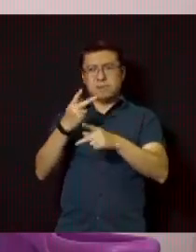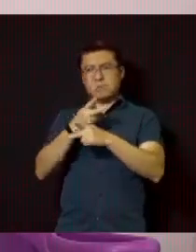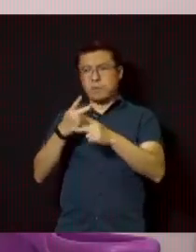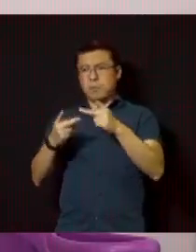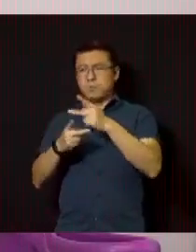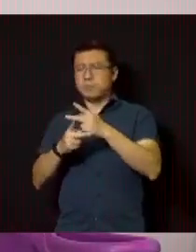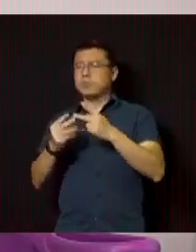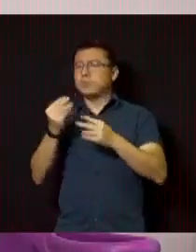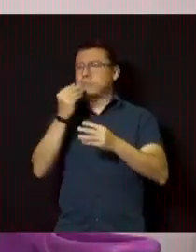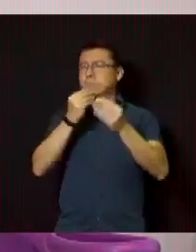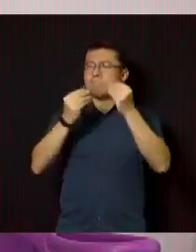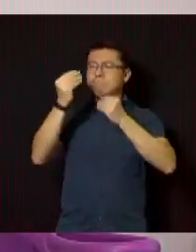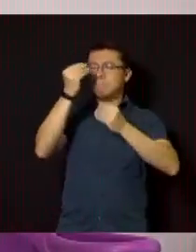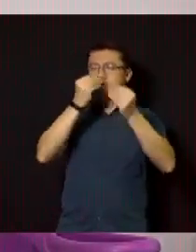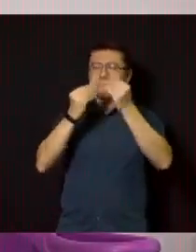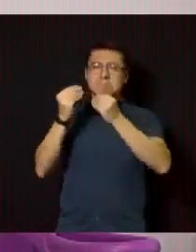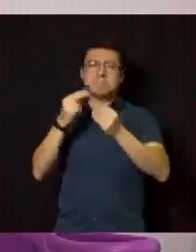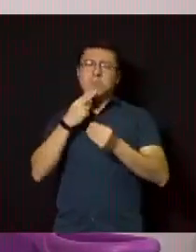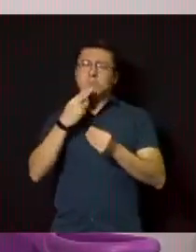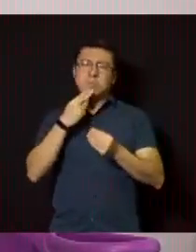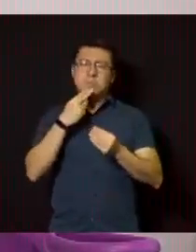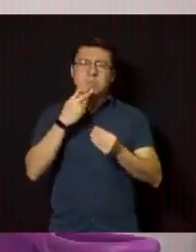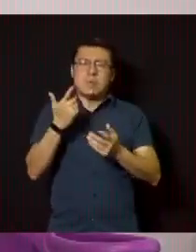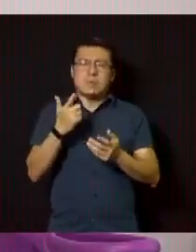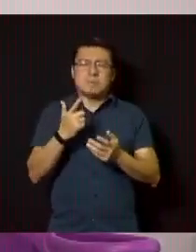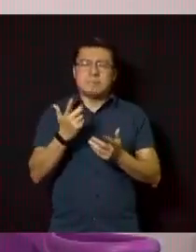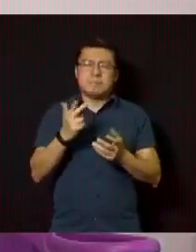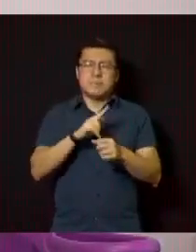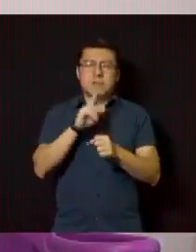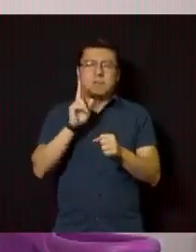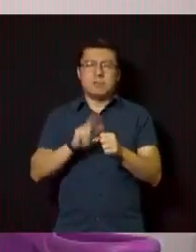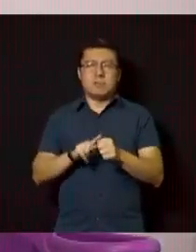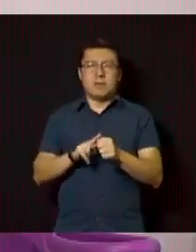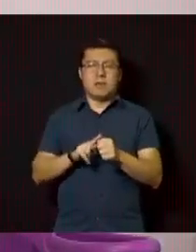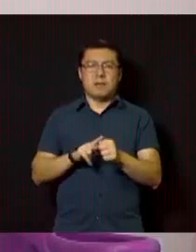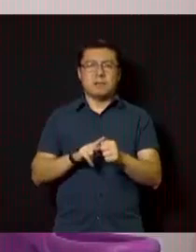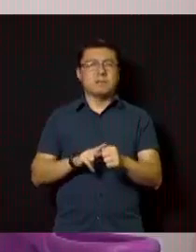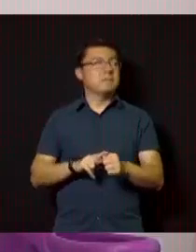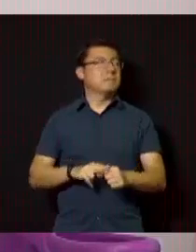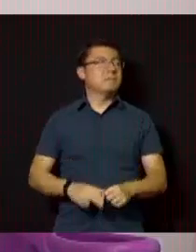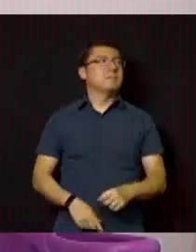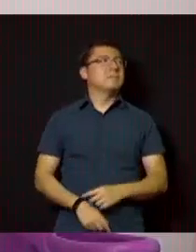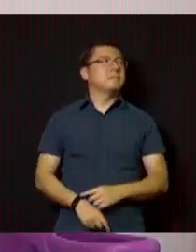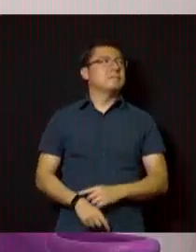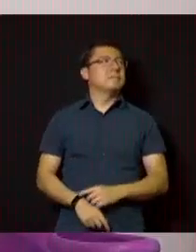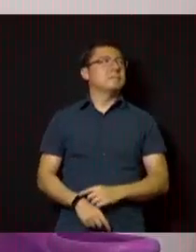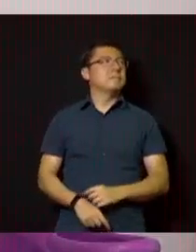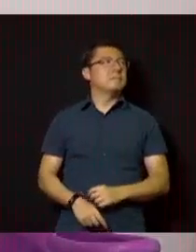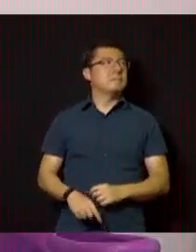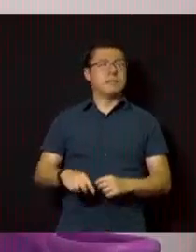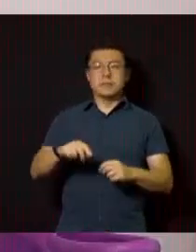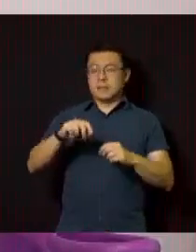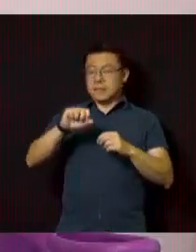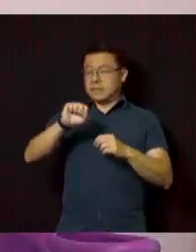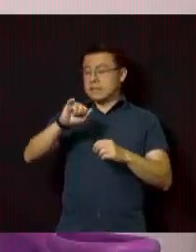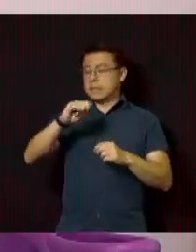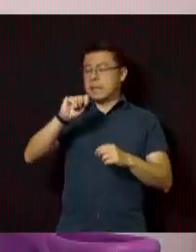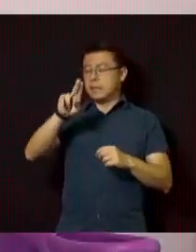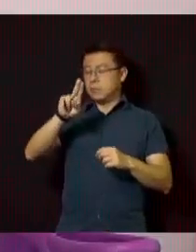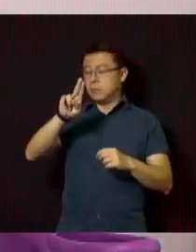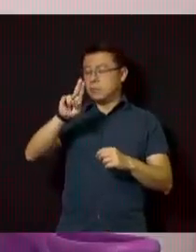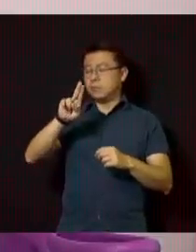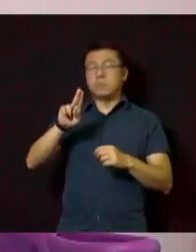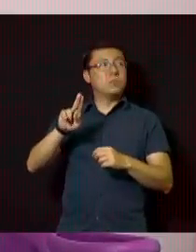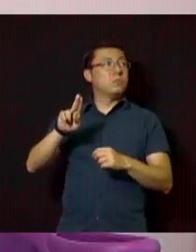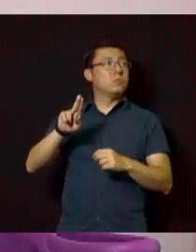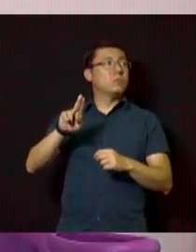productos, por cosas muy simples, y era porque yo digo, si lo sigo diciendo y lo sigo sosteniendo, Seitú nos brinda, dime,